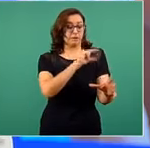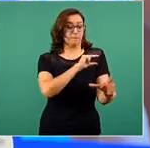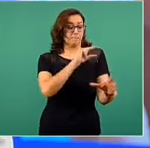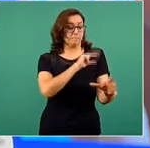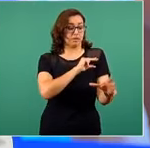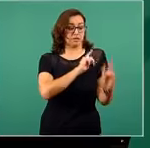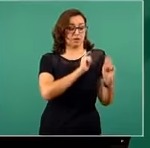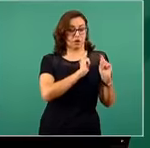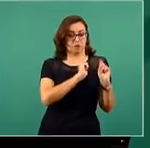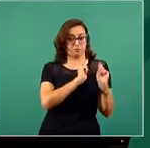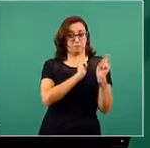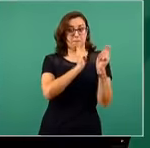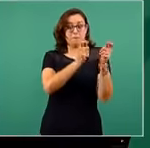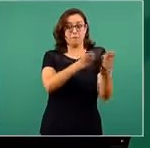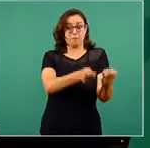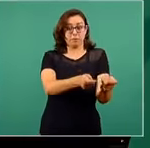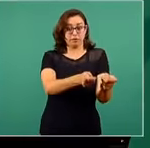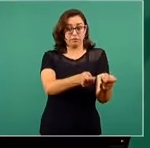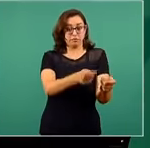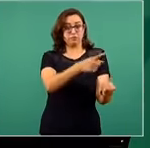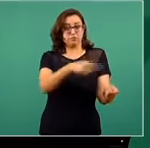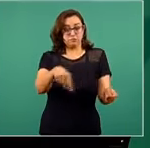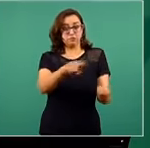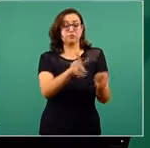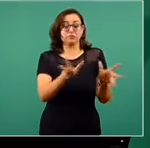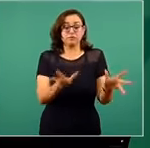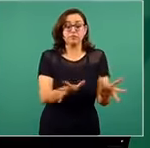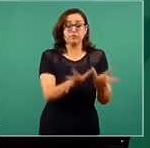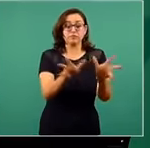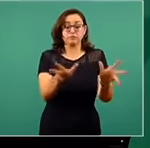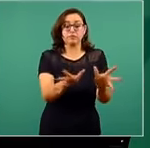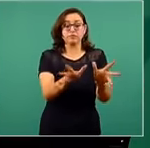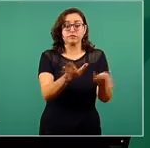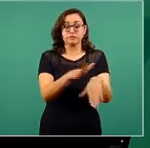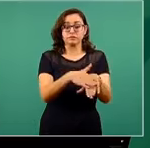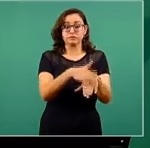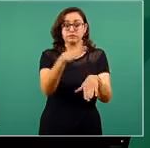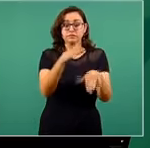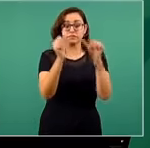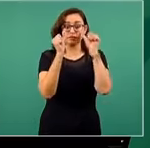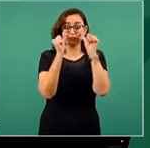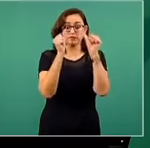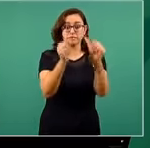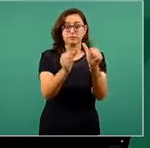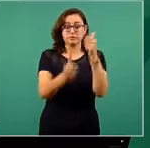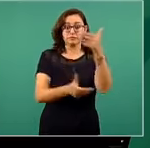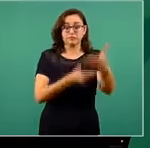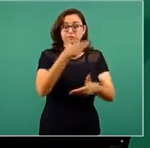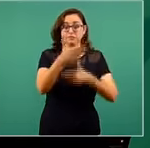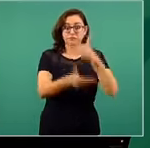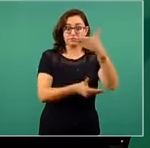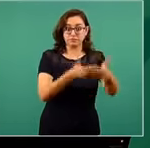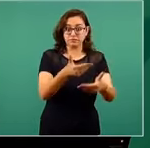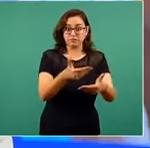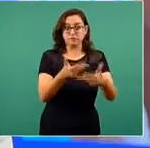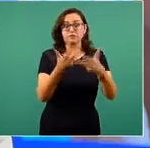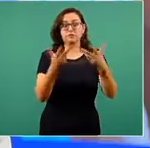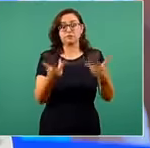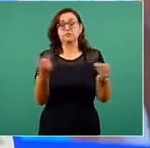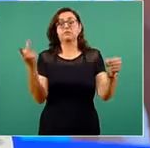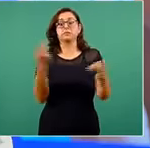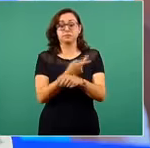empezar a impulsar una oferta cada vez más amplia de servicios de salud, motivados por el hecho de que